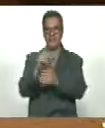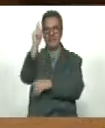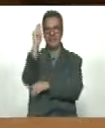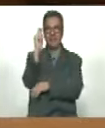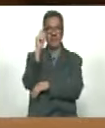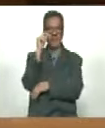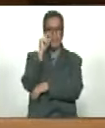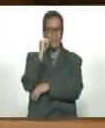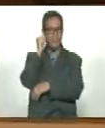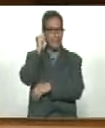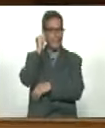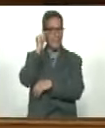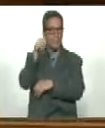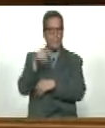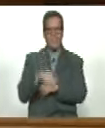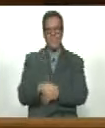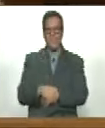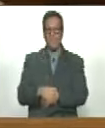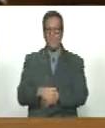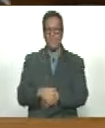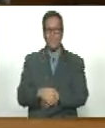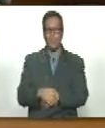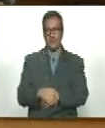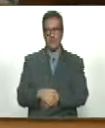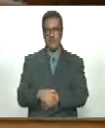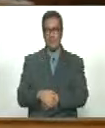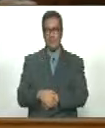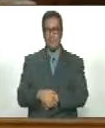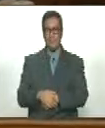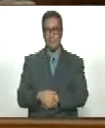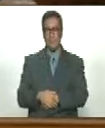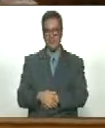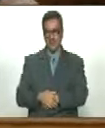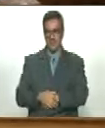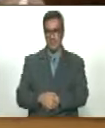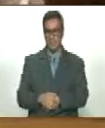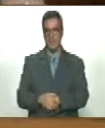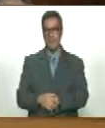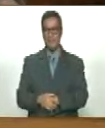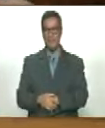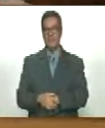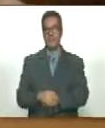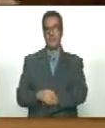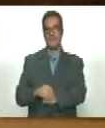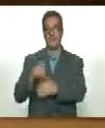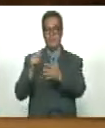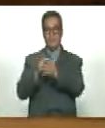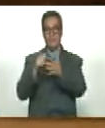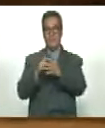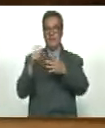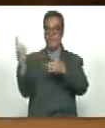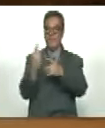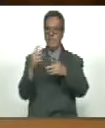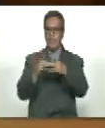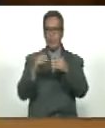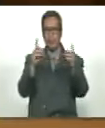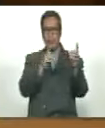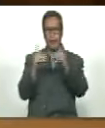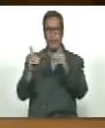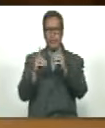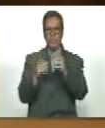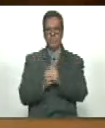parlamentarios, colegas parlamentarias. del punto recientemente